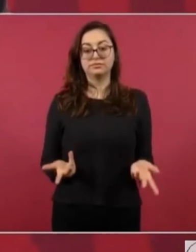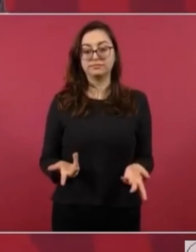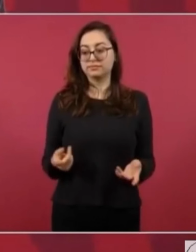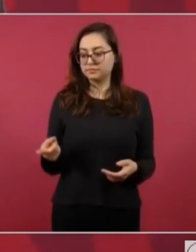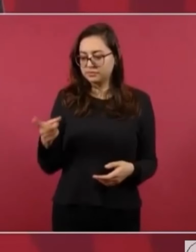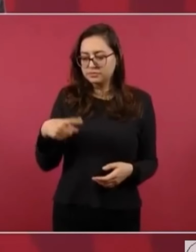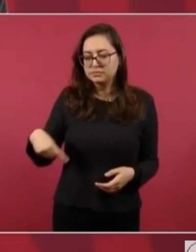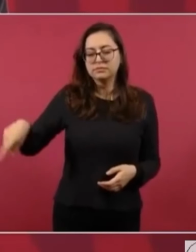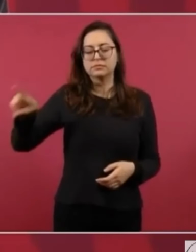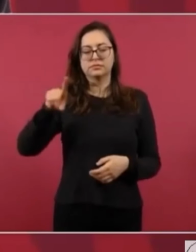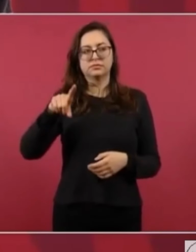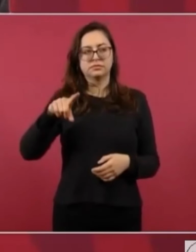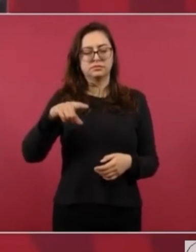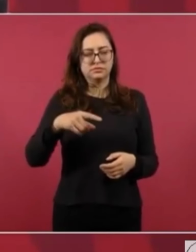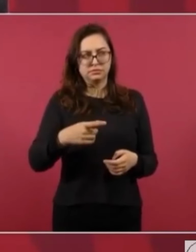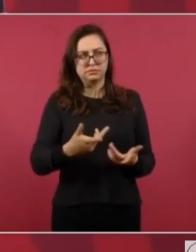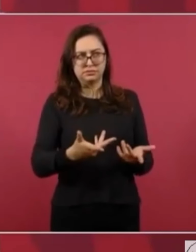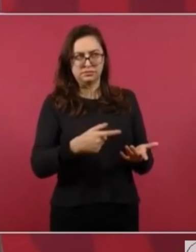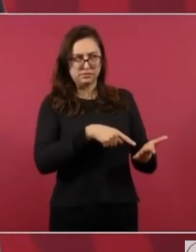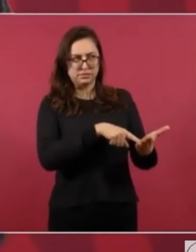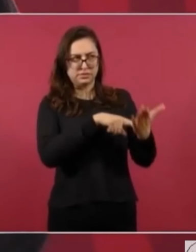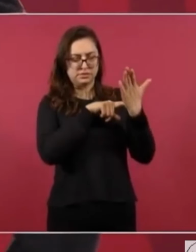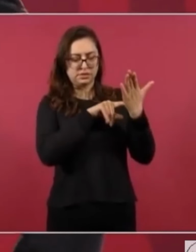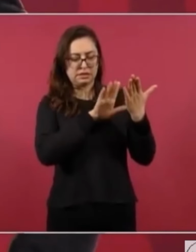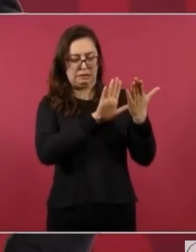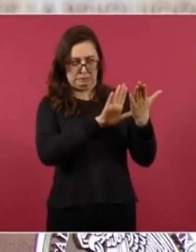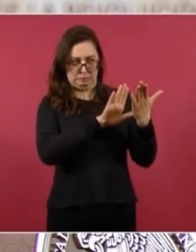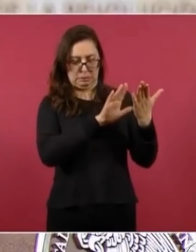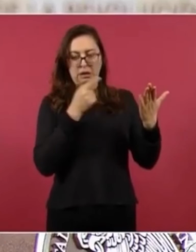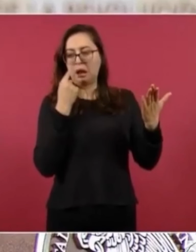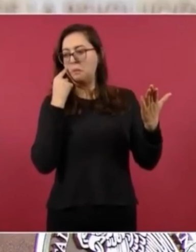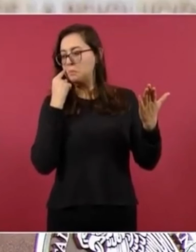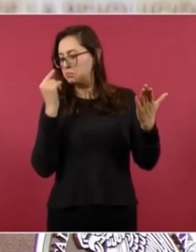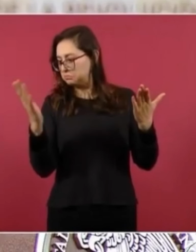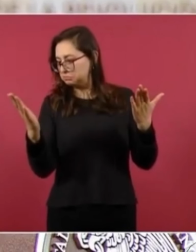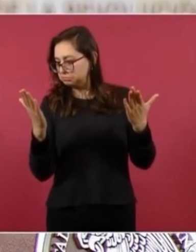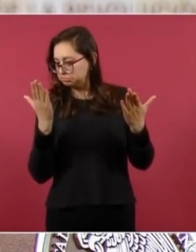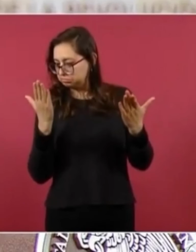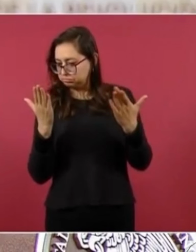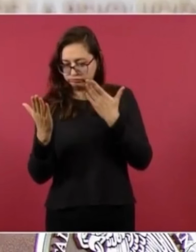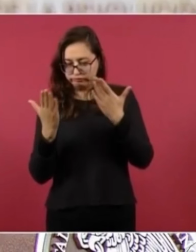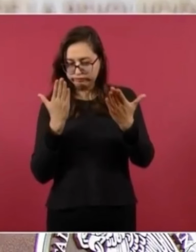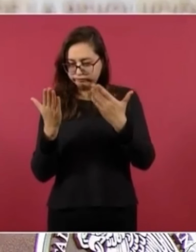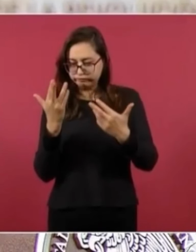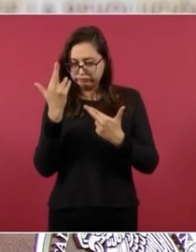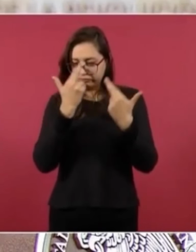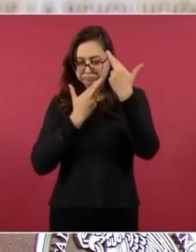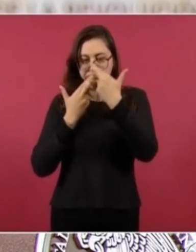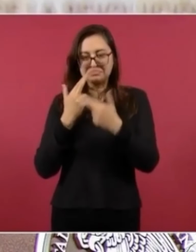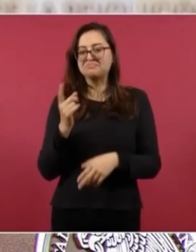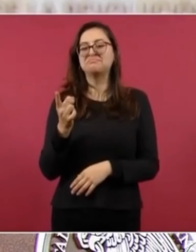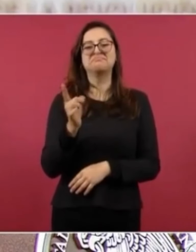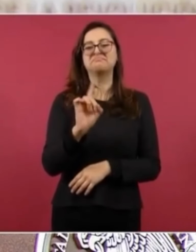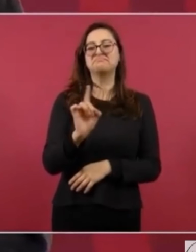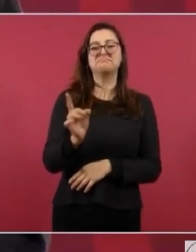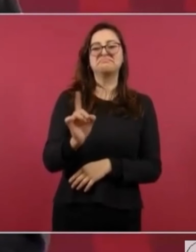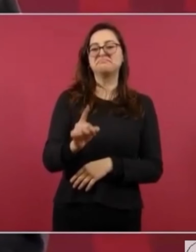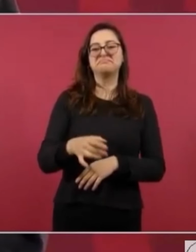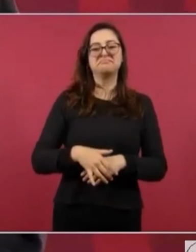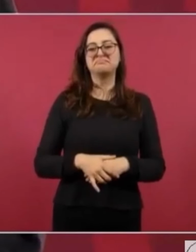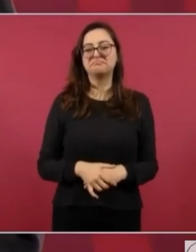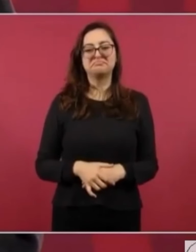racionales en la valoración política, social,